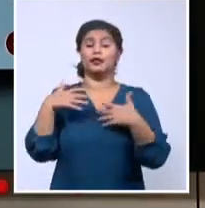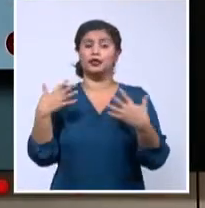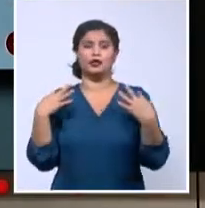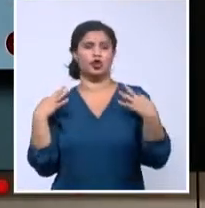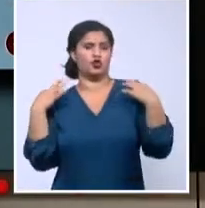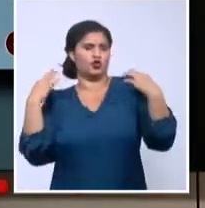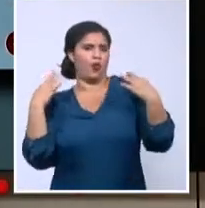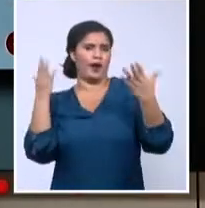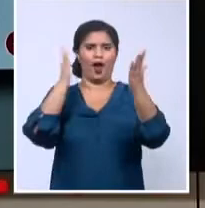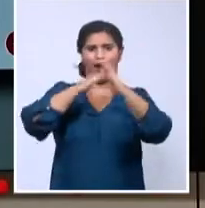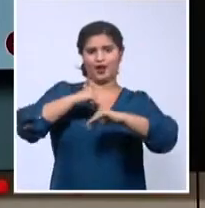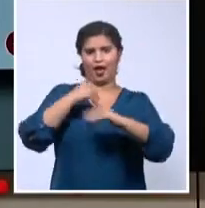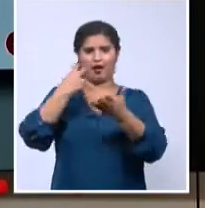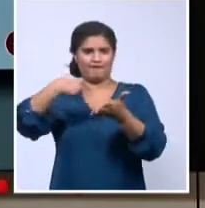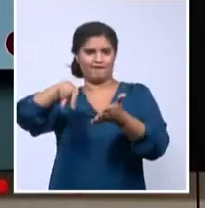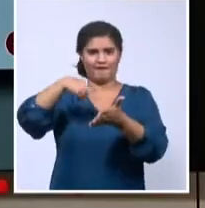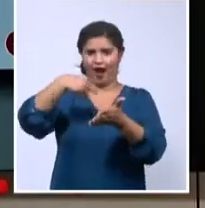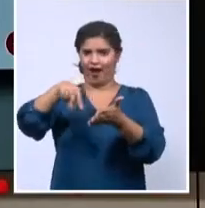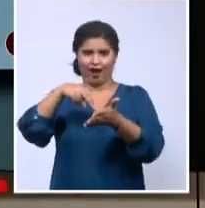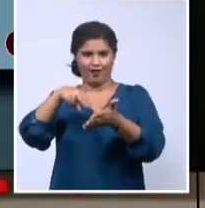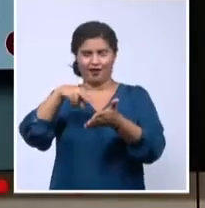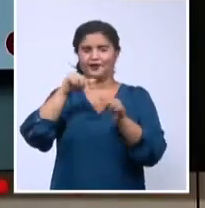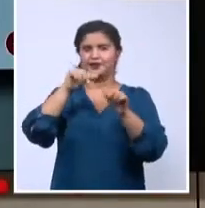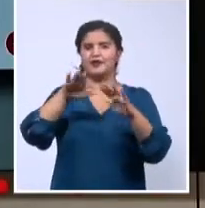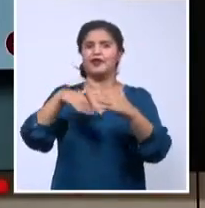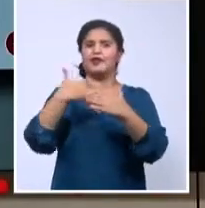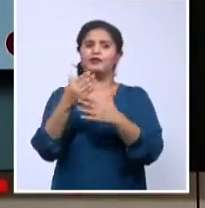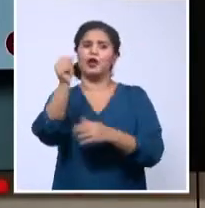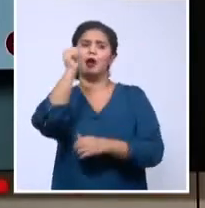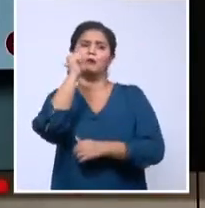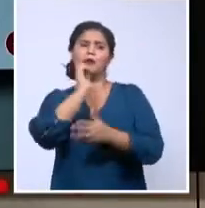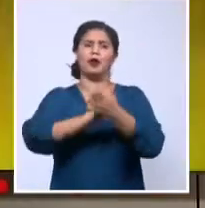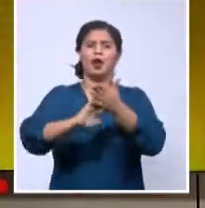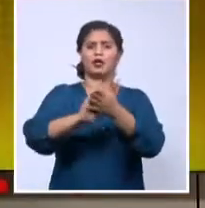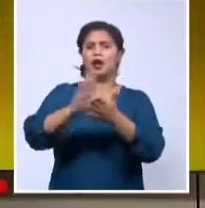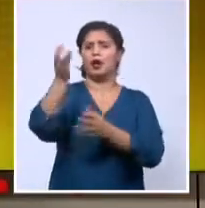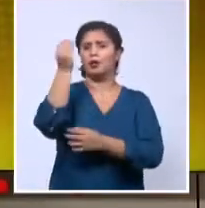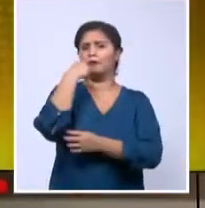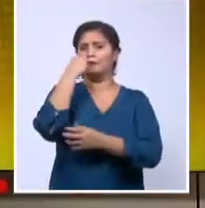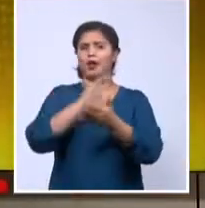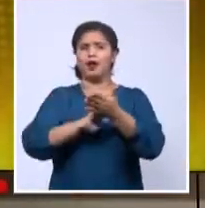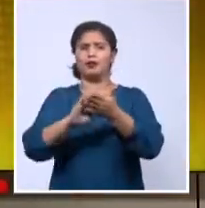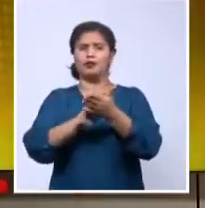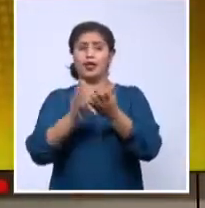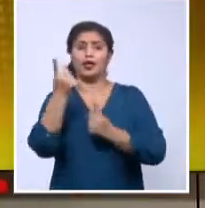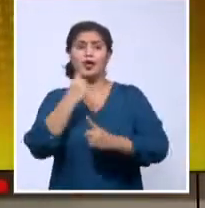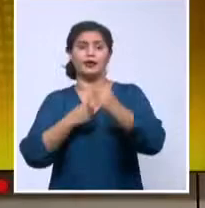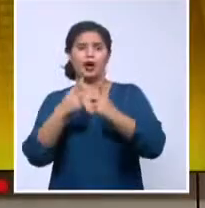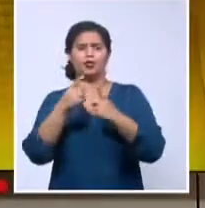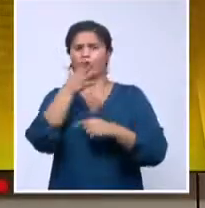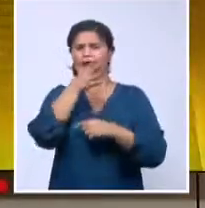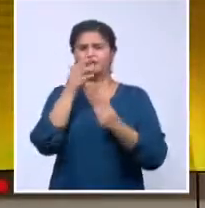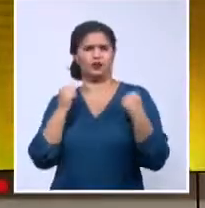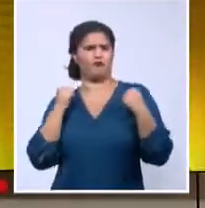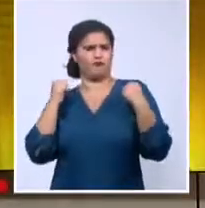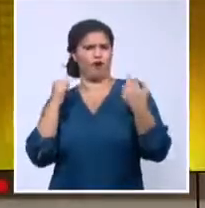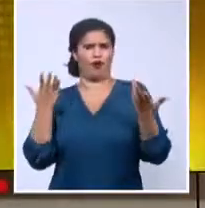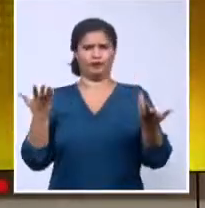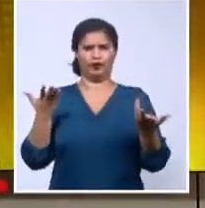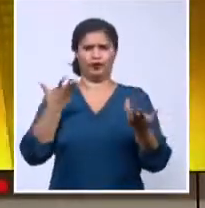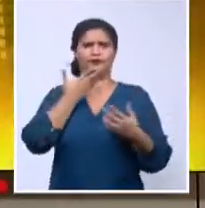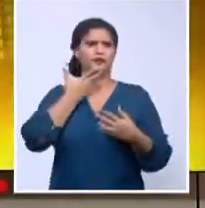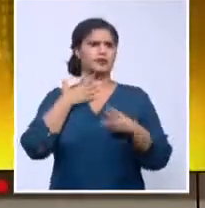calle, el que estuvo tantos días sin comer, sin tomar agua, y en algunos videos tenía una energía sobrenatural, inexplicable. Bien, ese